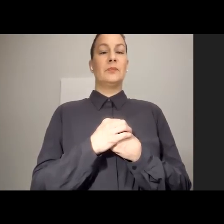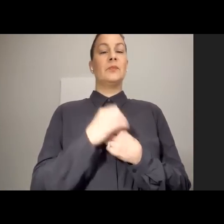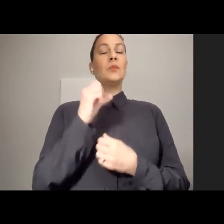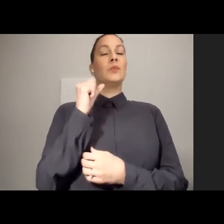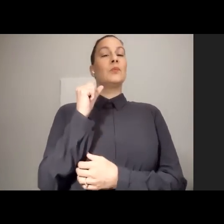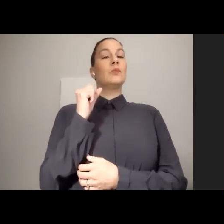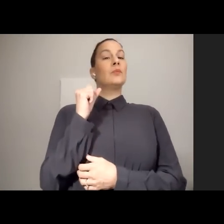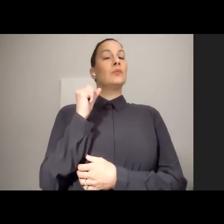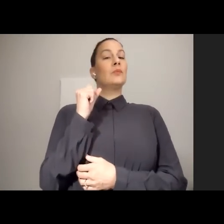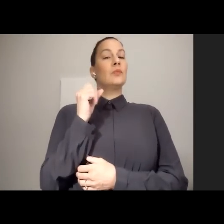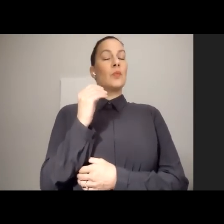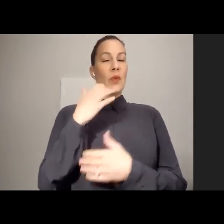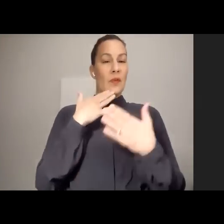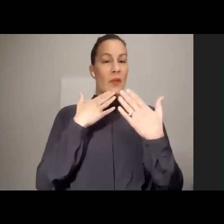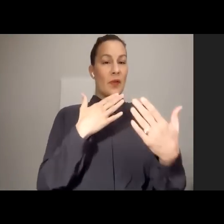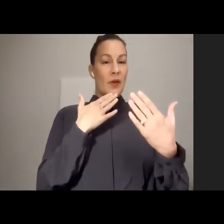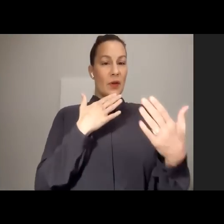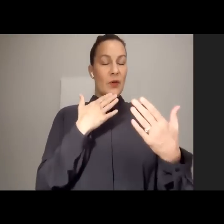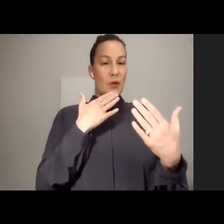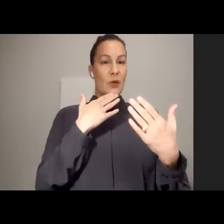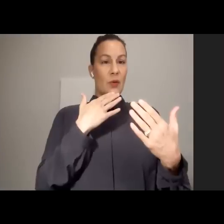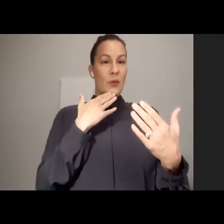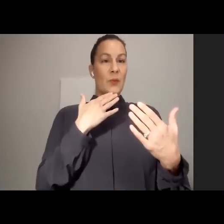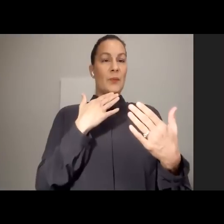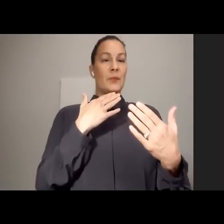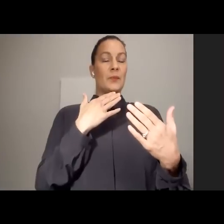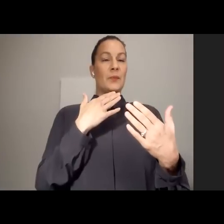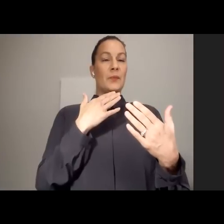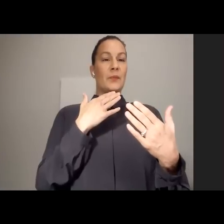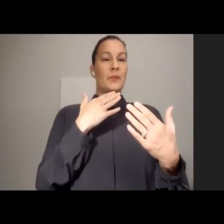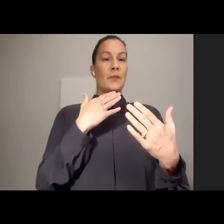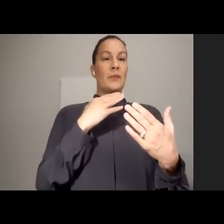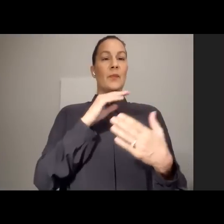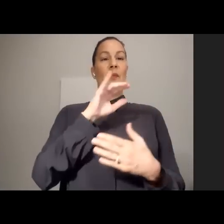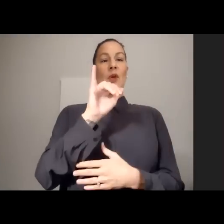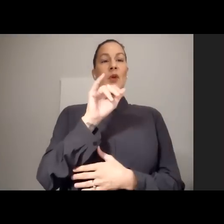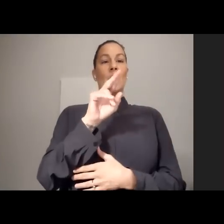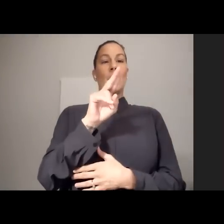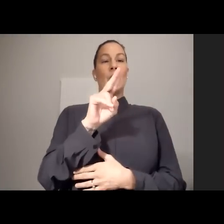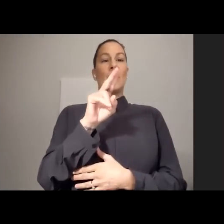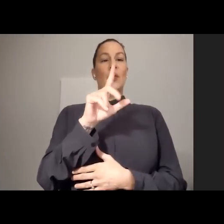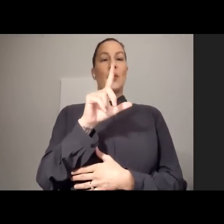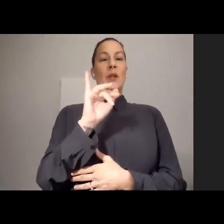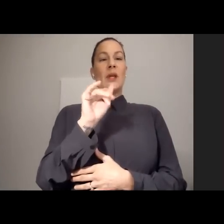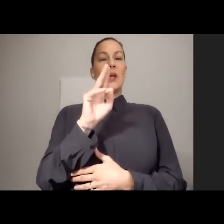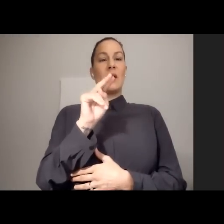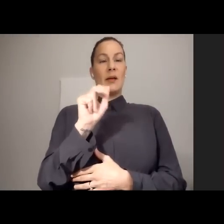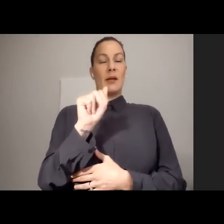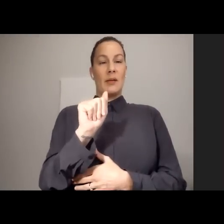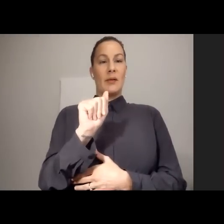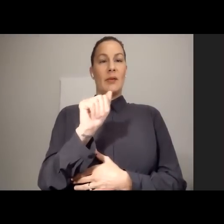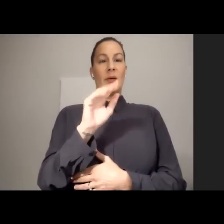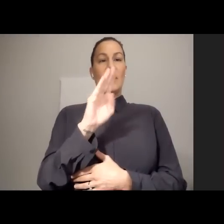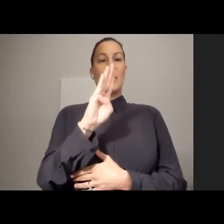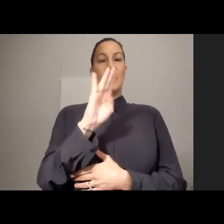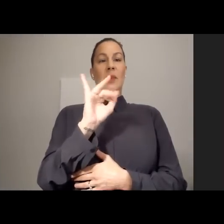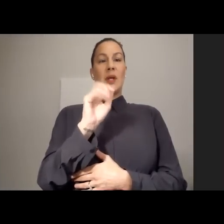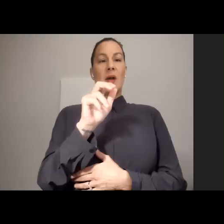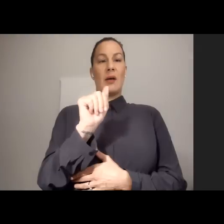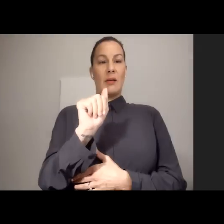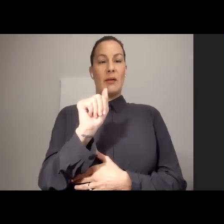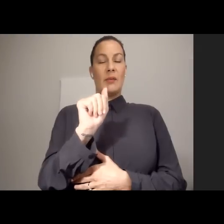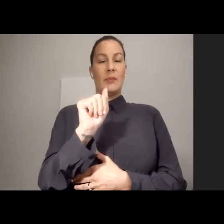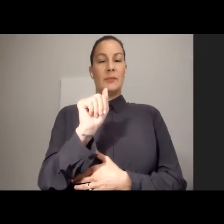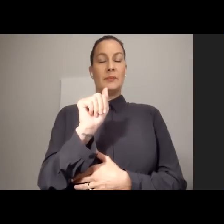So thank you, Juliana and Beyond, Alvin and Alda. Now we have Giselle Marie, who is a Black